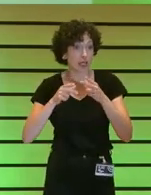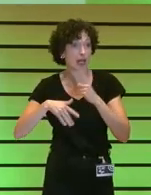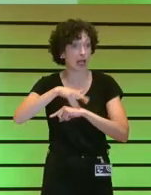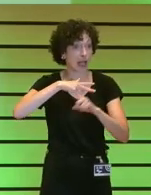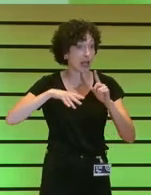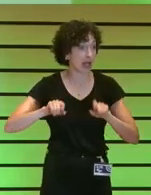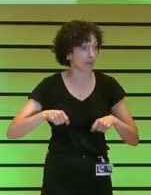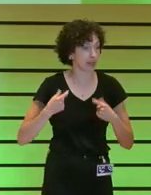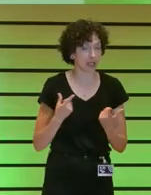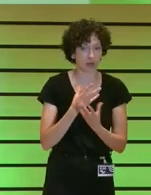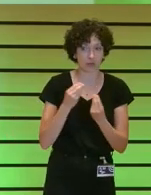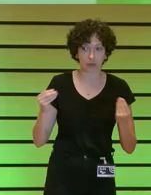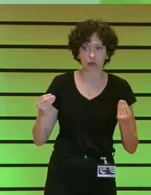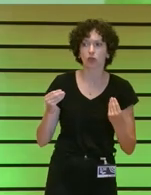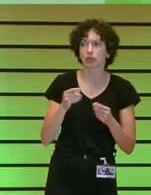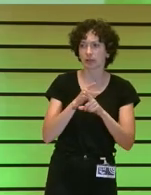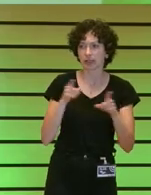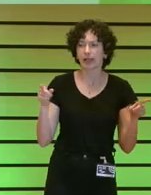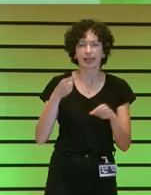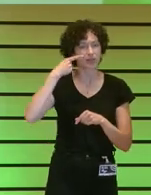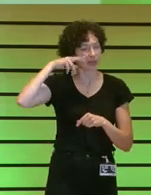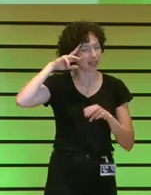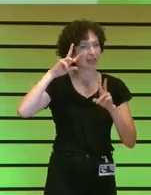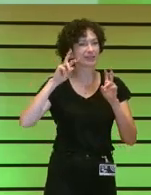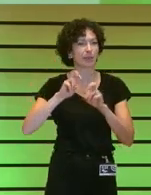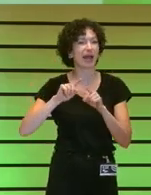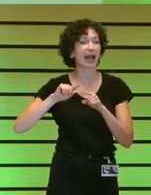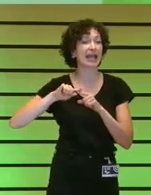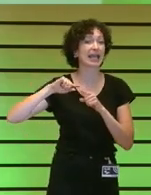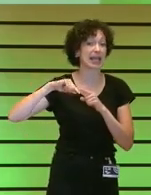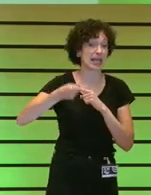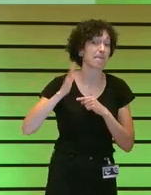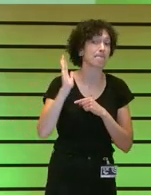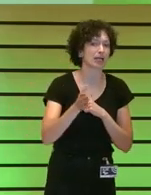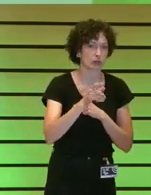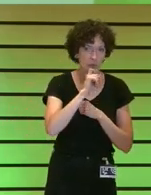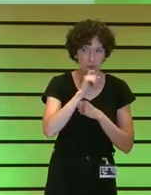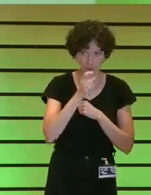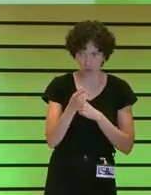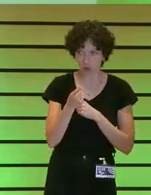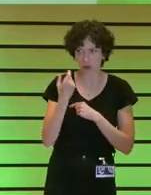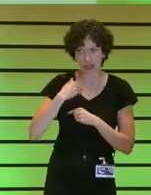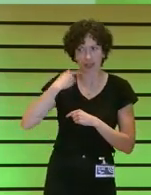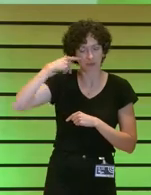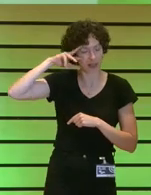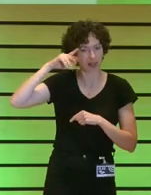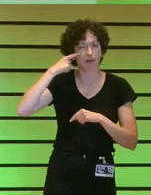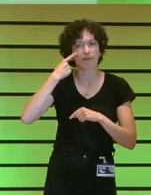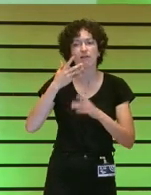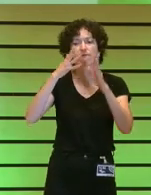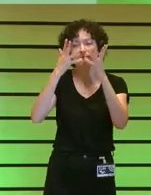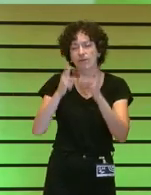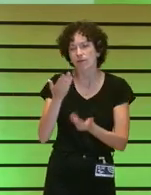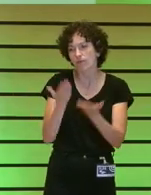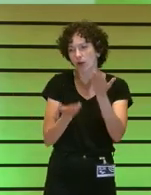muchas entidades en materia de evaluación de del impacto yo he hecho es para alguna de vuestras entidades entonces tenéis ya experiencia en Cómo se hace todo eso